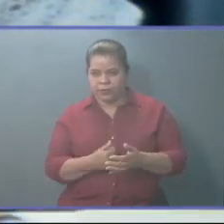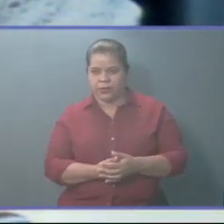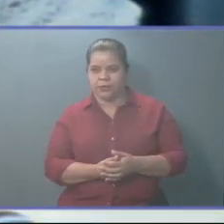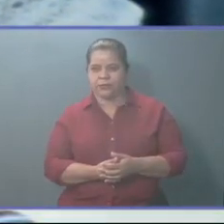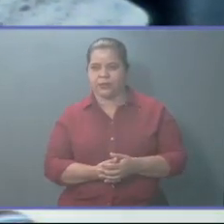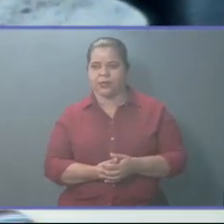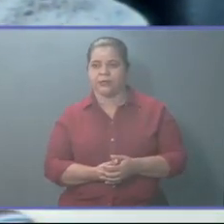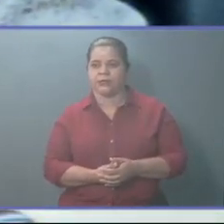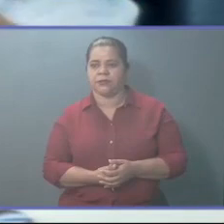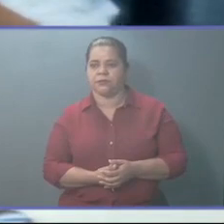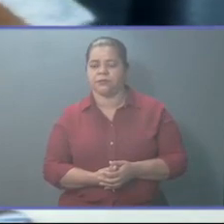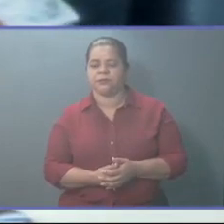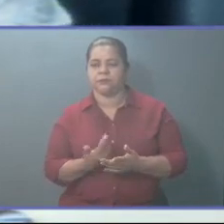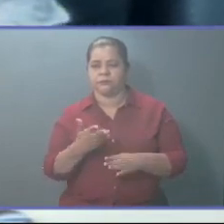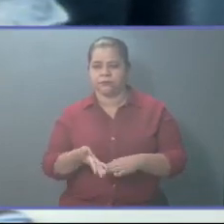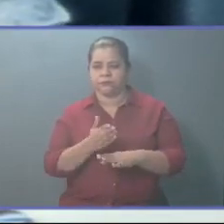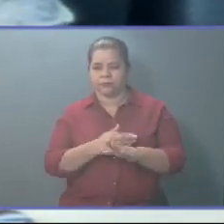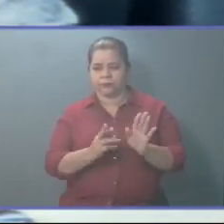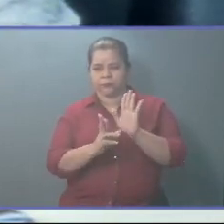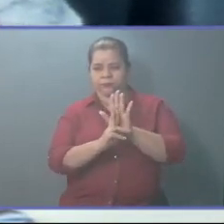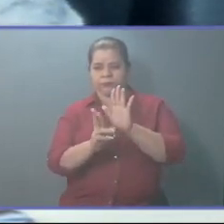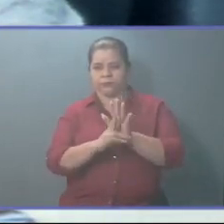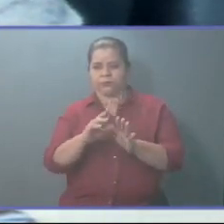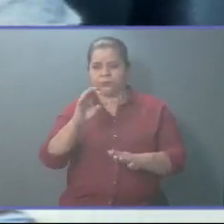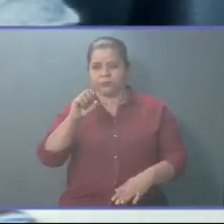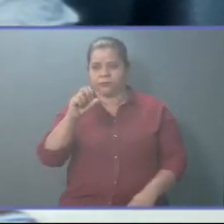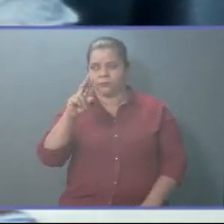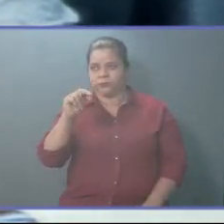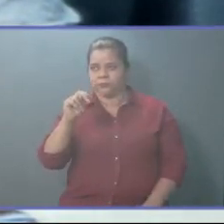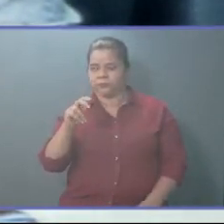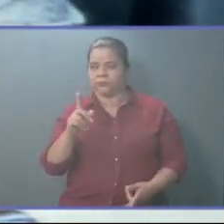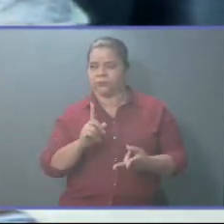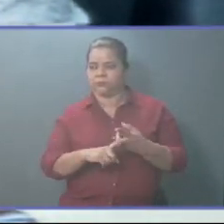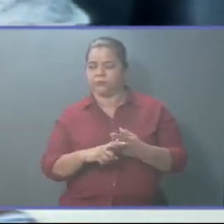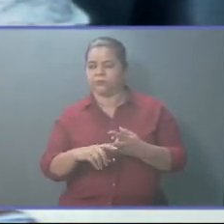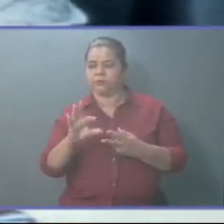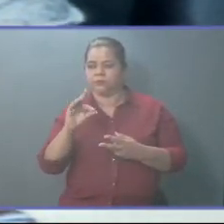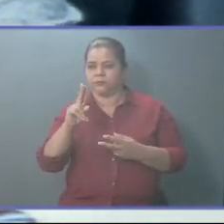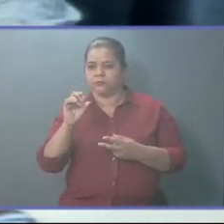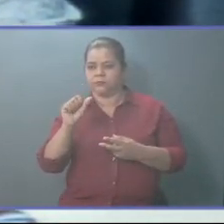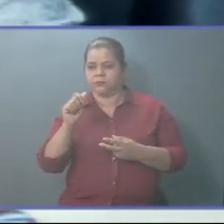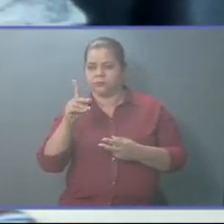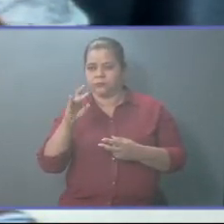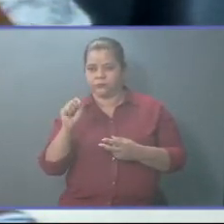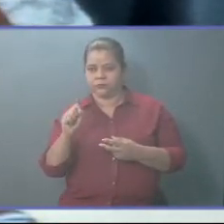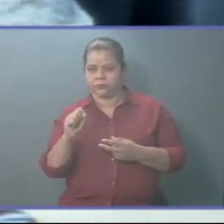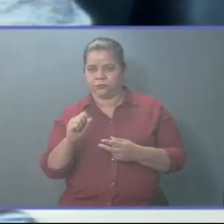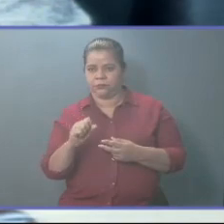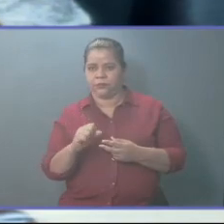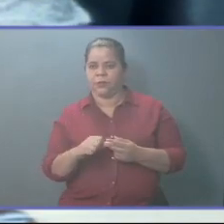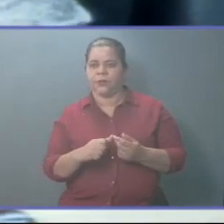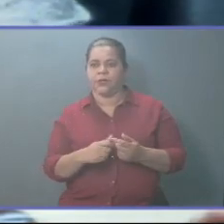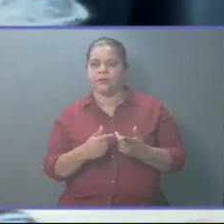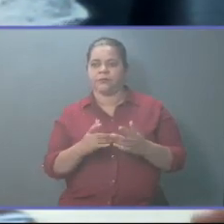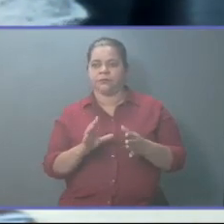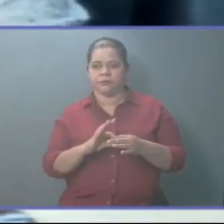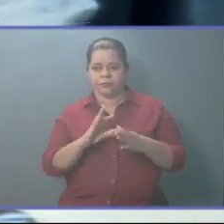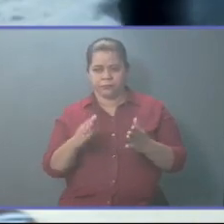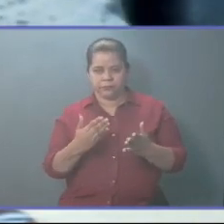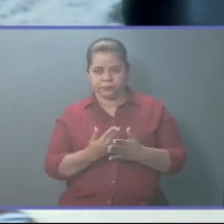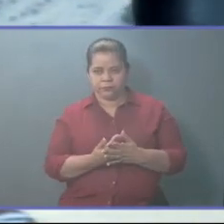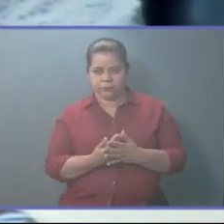Recuerdo que ahí estaba el representante de la ESEN, el representante de FUSADES, el representante